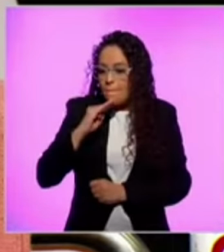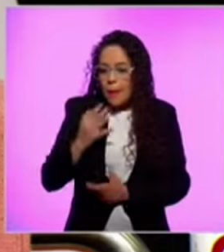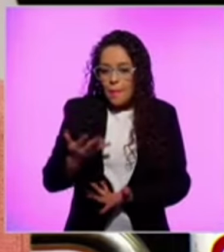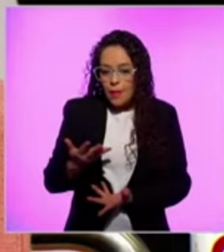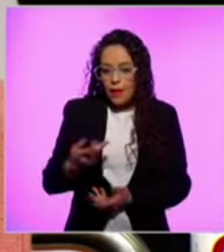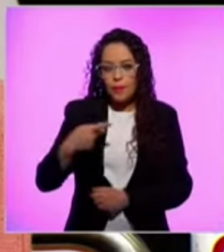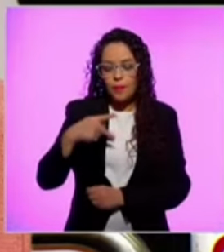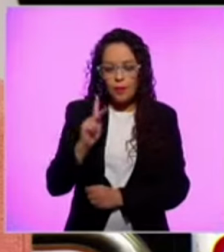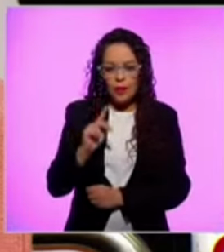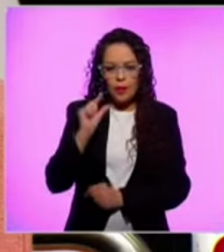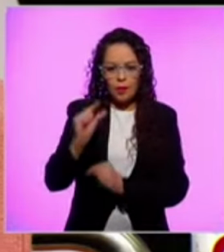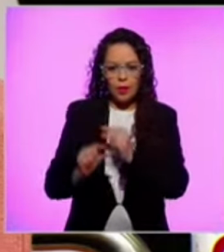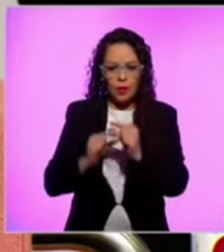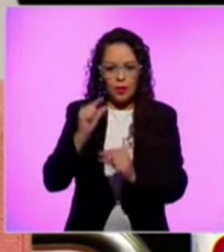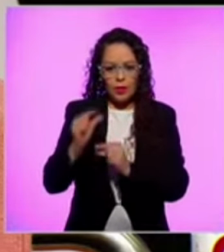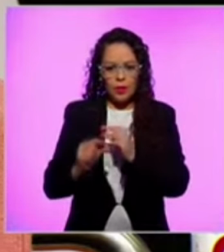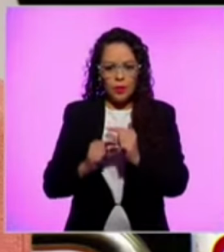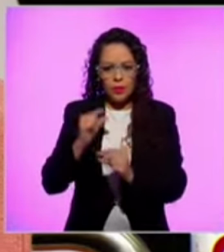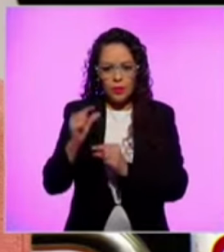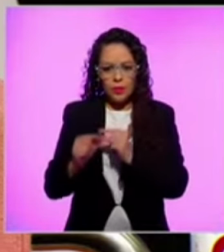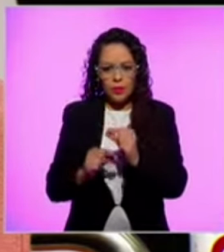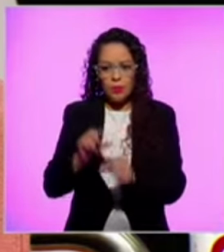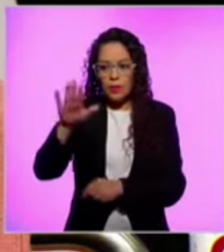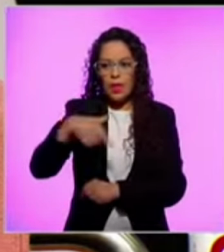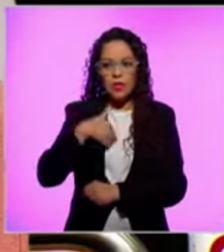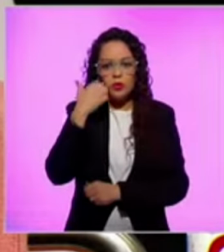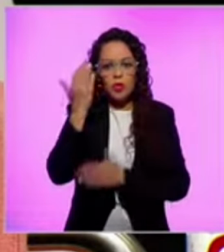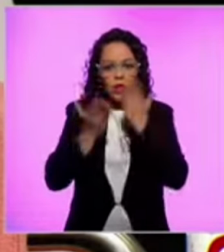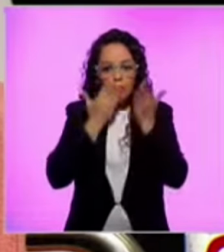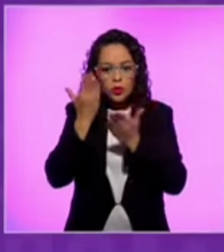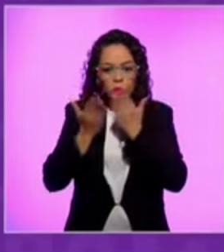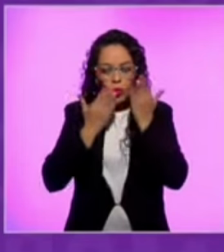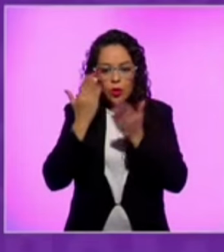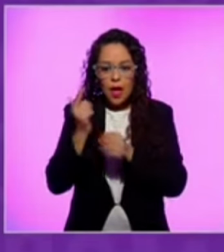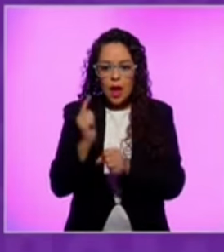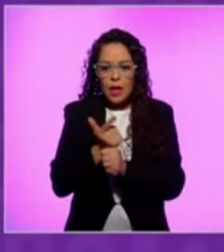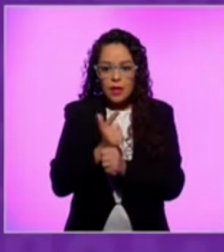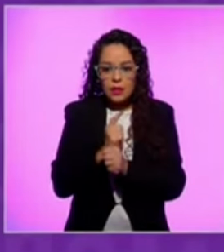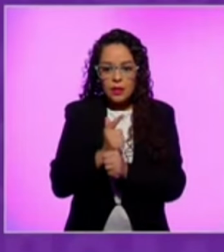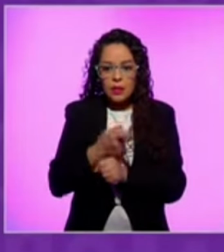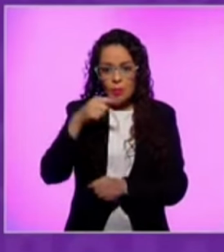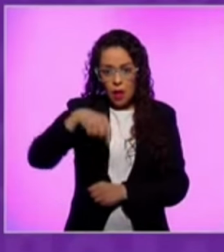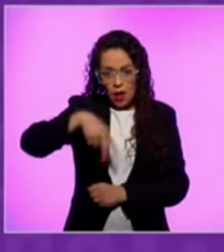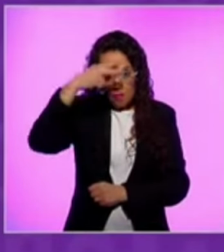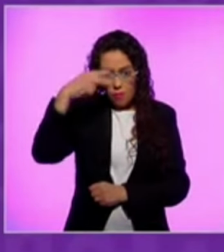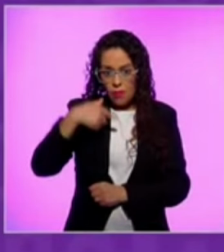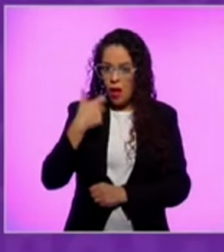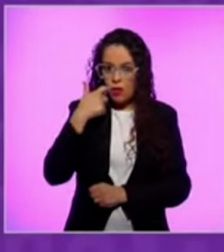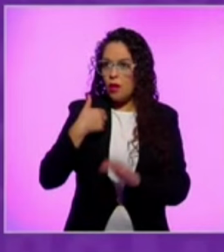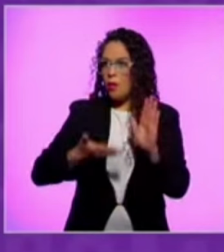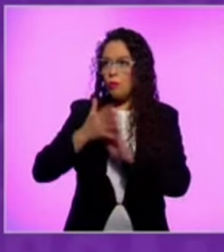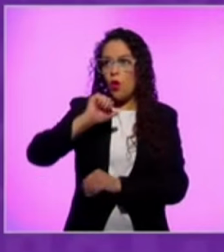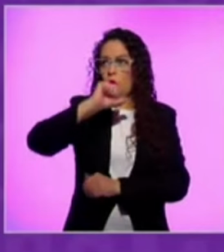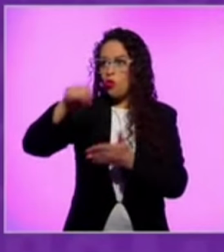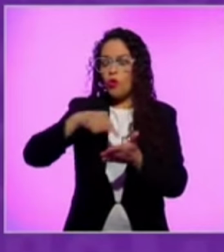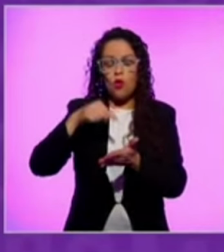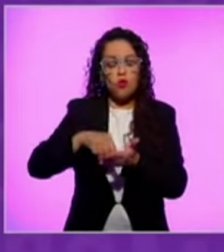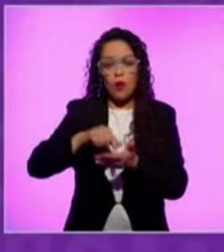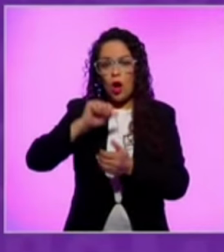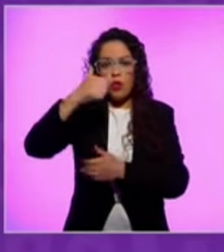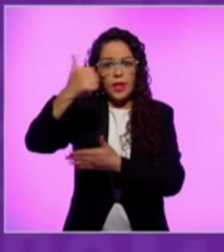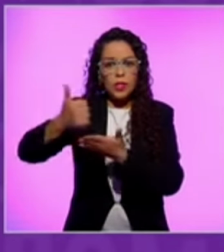una licenciatura y ¿qué crees? Que no la voy a estudiar en México, ¿no? Voy a otra ciudad. Vámonos. También eso es importante porque de repente